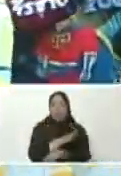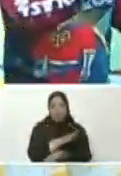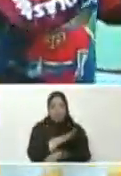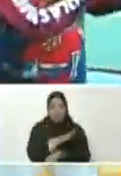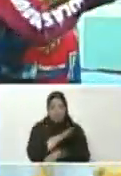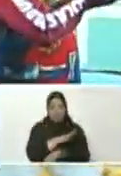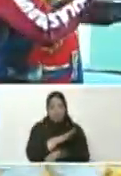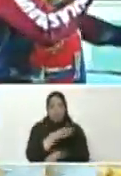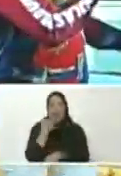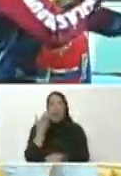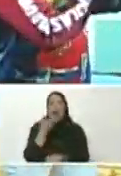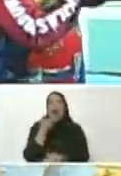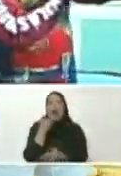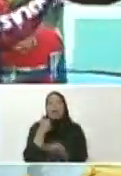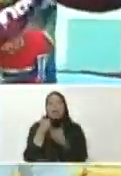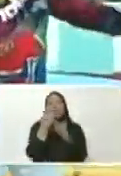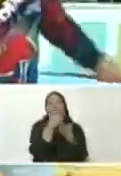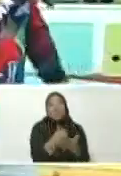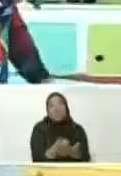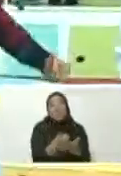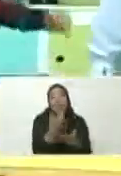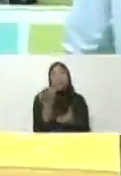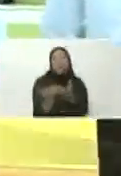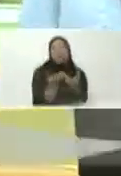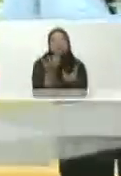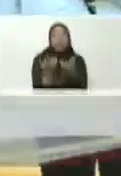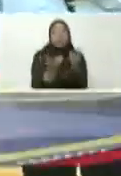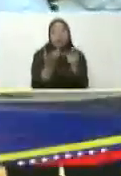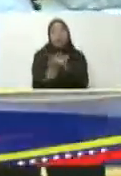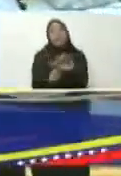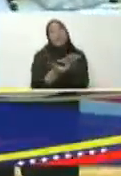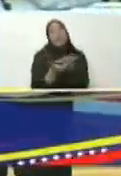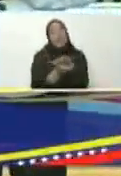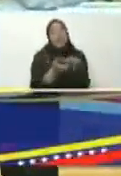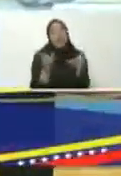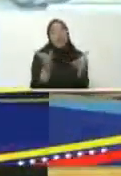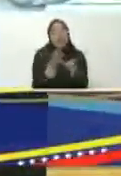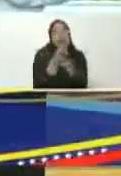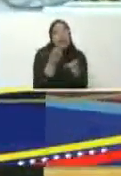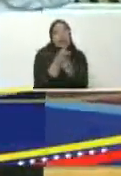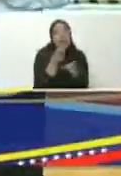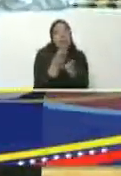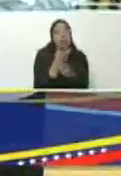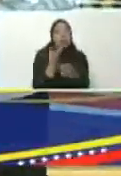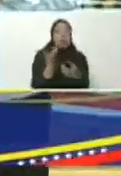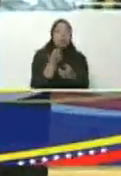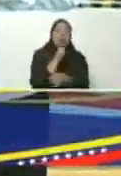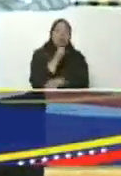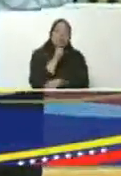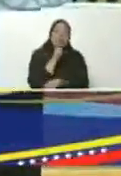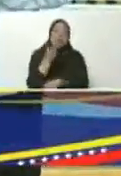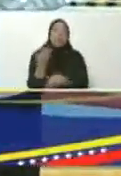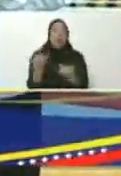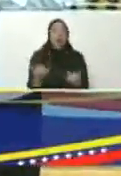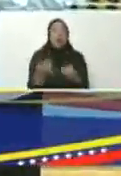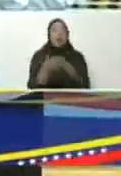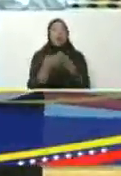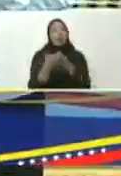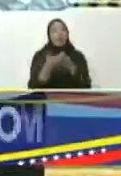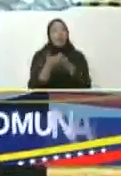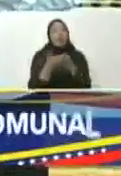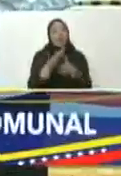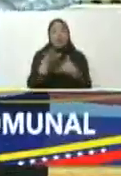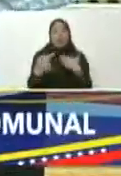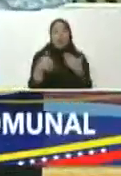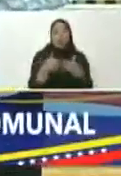permitir solventar en tiempo real todas las necesidades de llenado de bombona de gas de todo este sector.